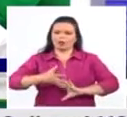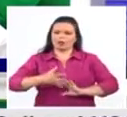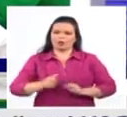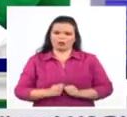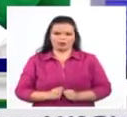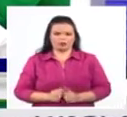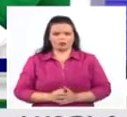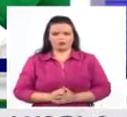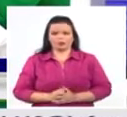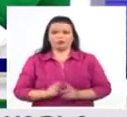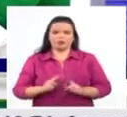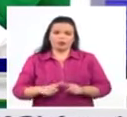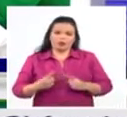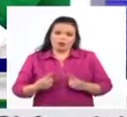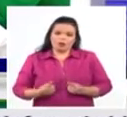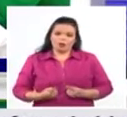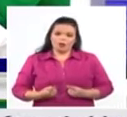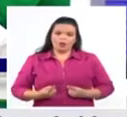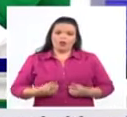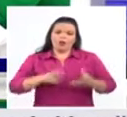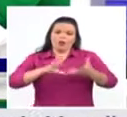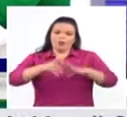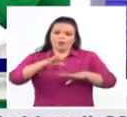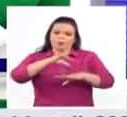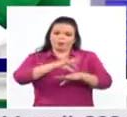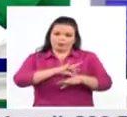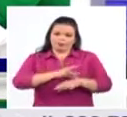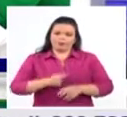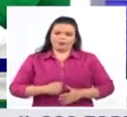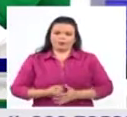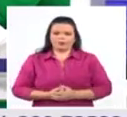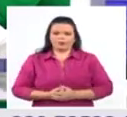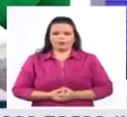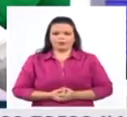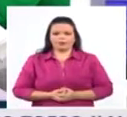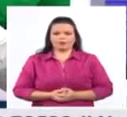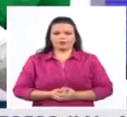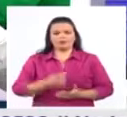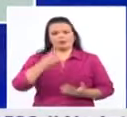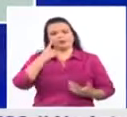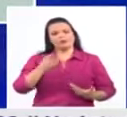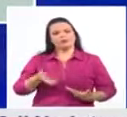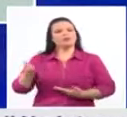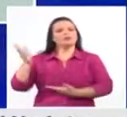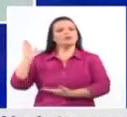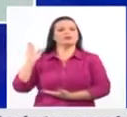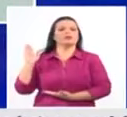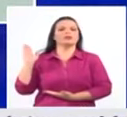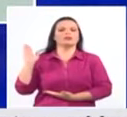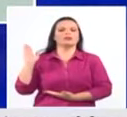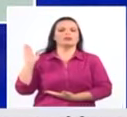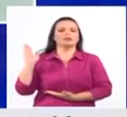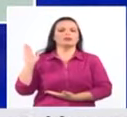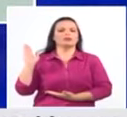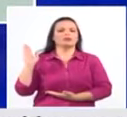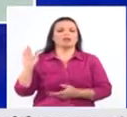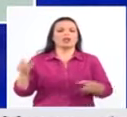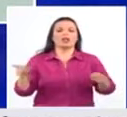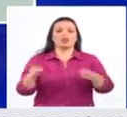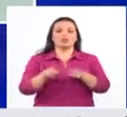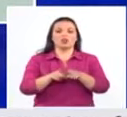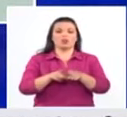presentan estos pacientes. Finalmente, el gráfico que resume la pandemia en Cuba, ahí lo